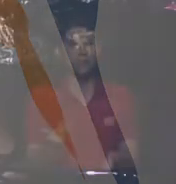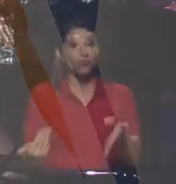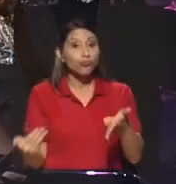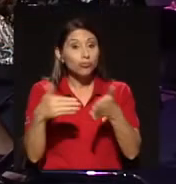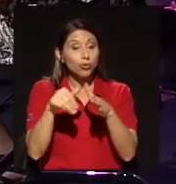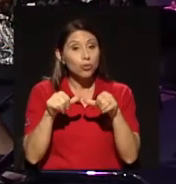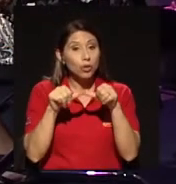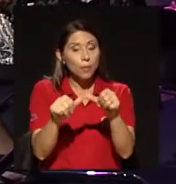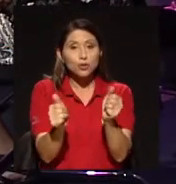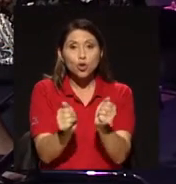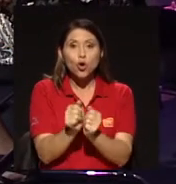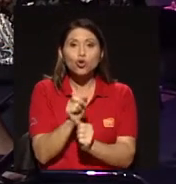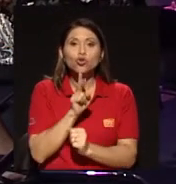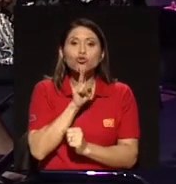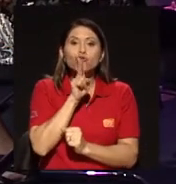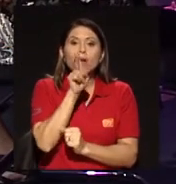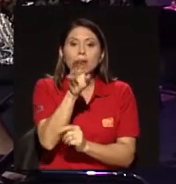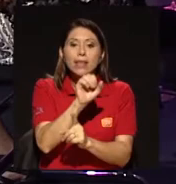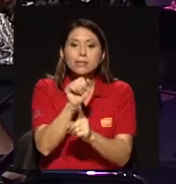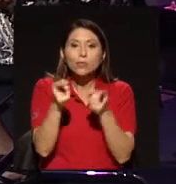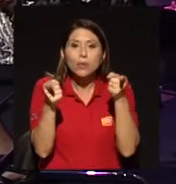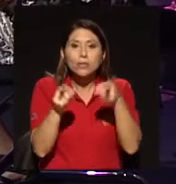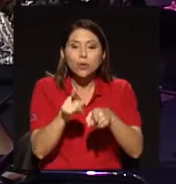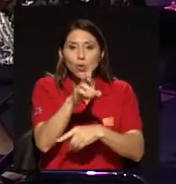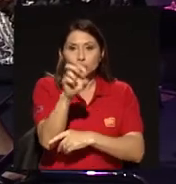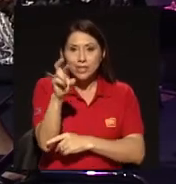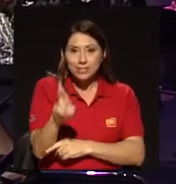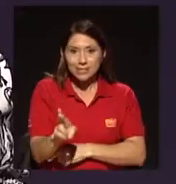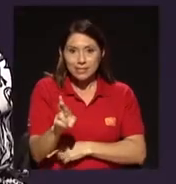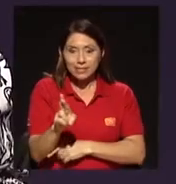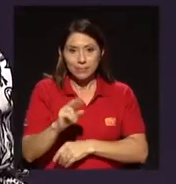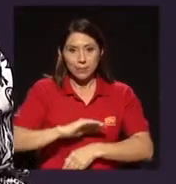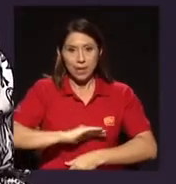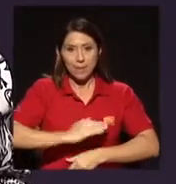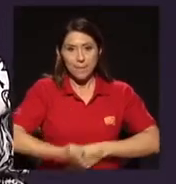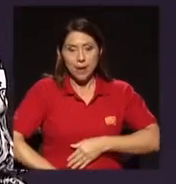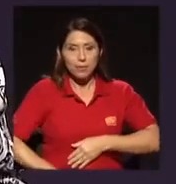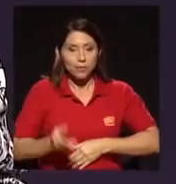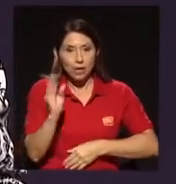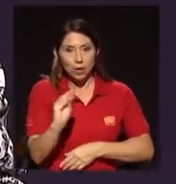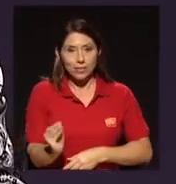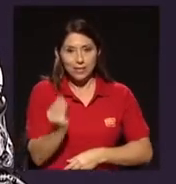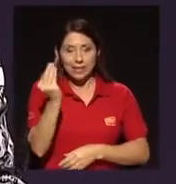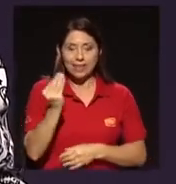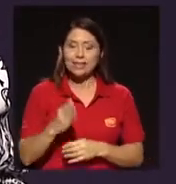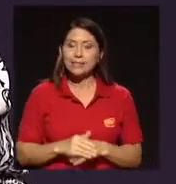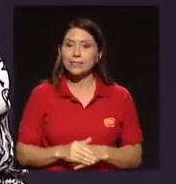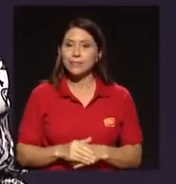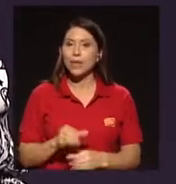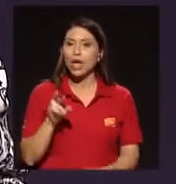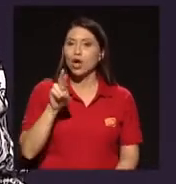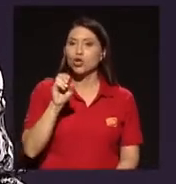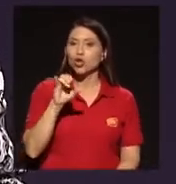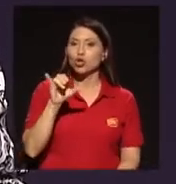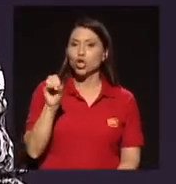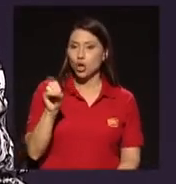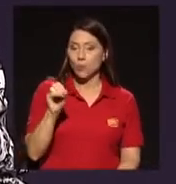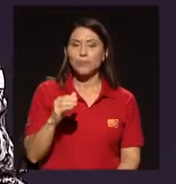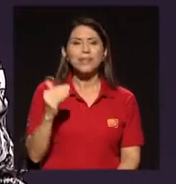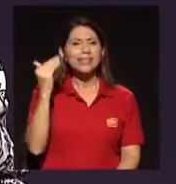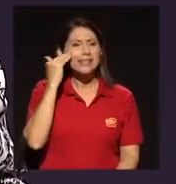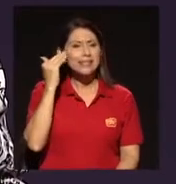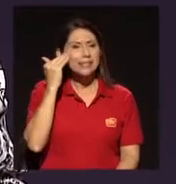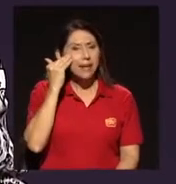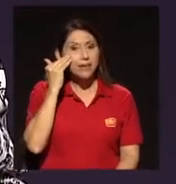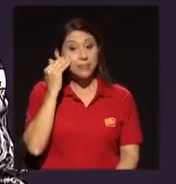Regresamos a la realidad costarricense del embarazo en adolescentes. Rocío, se sabe que desde